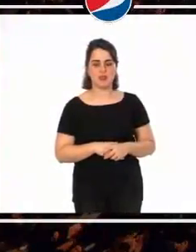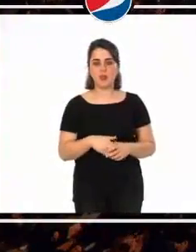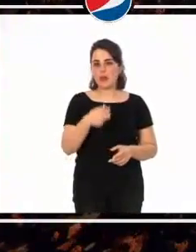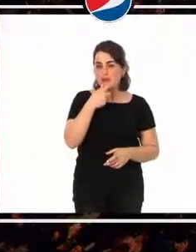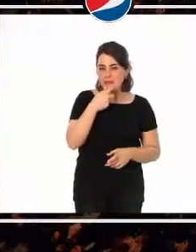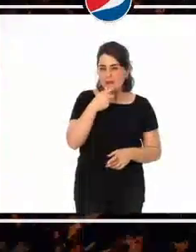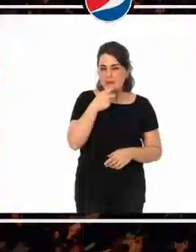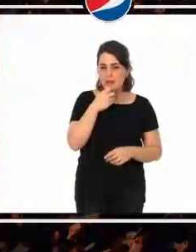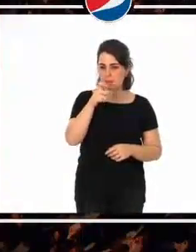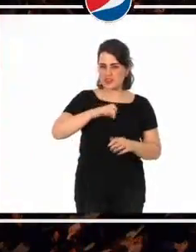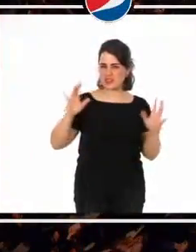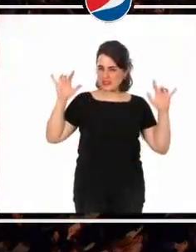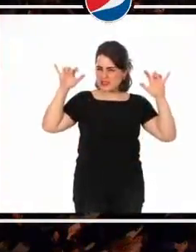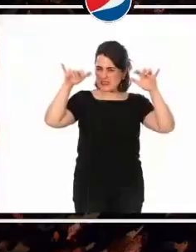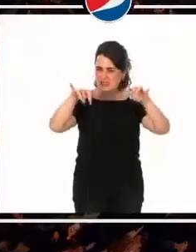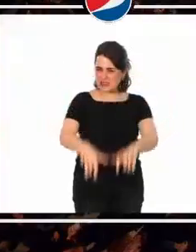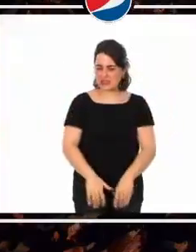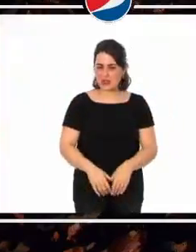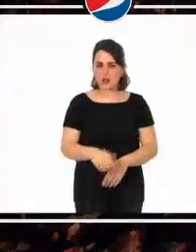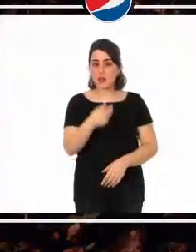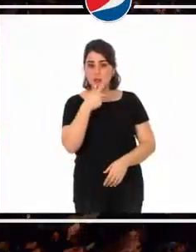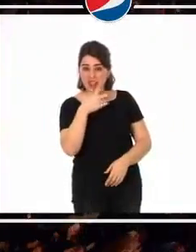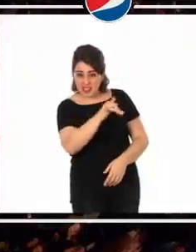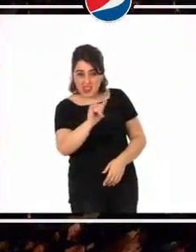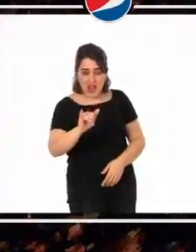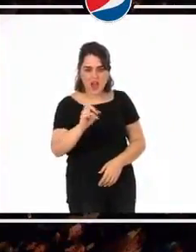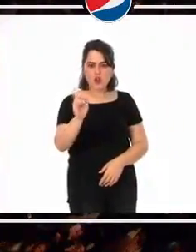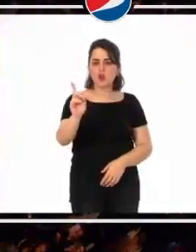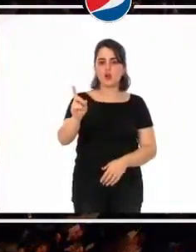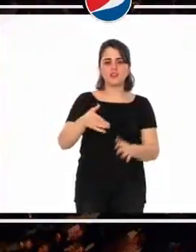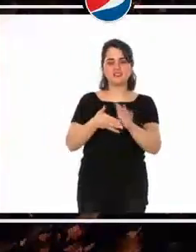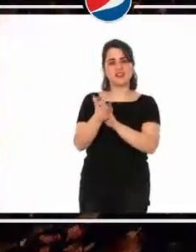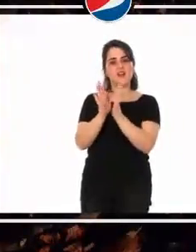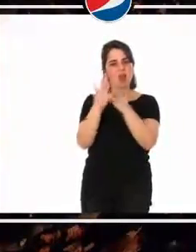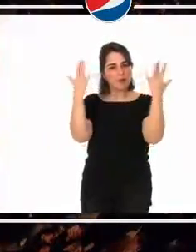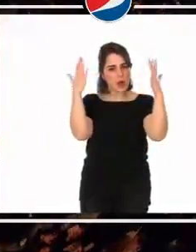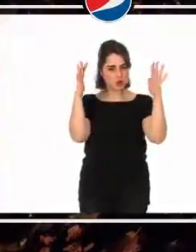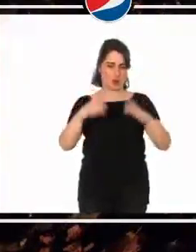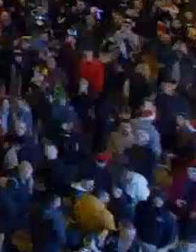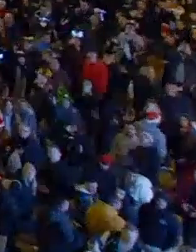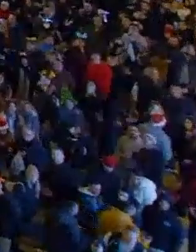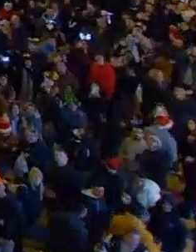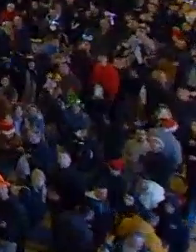mucha peña. ¿Pero hay pitada? No. Es aplauso.